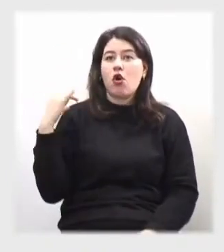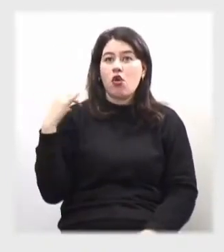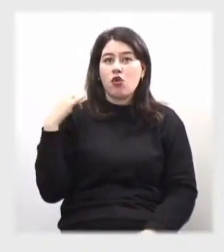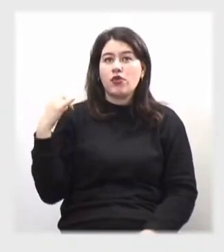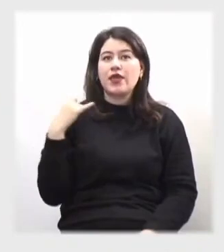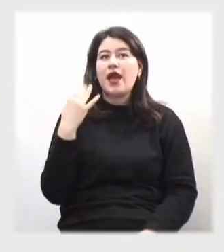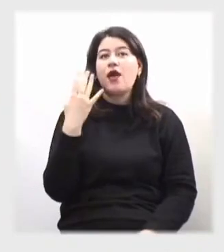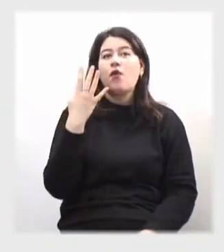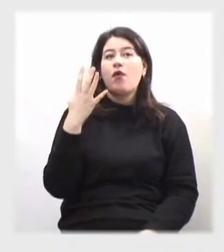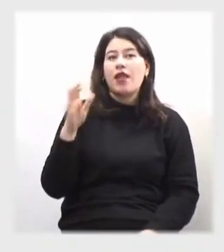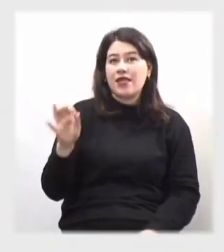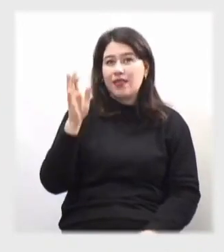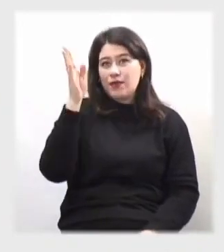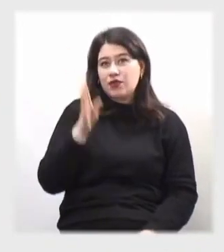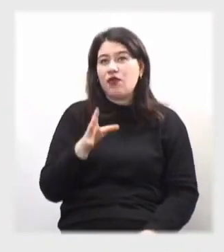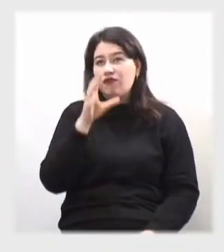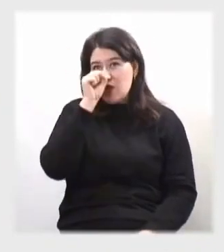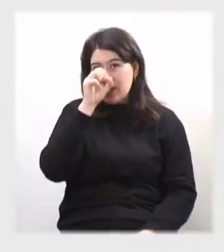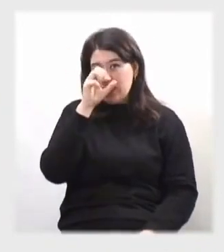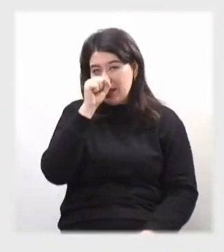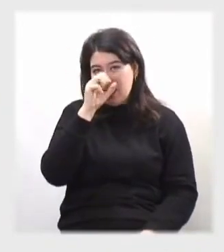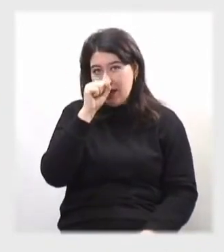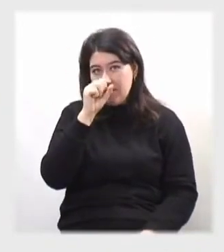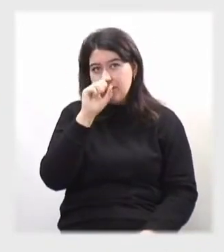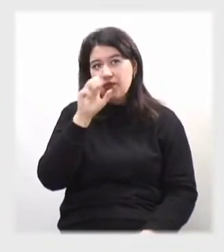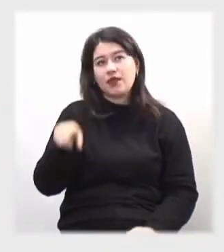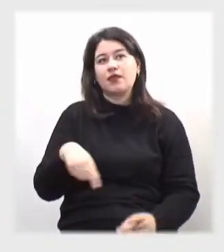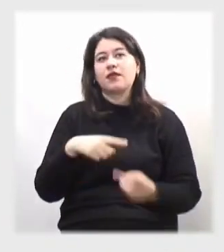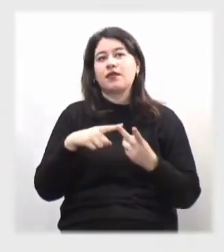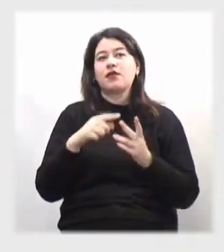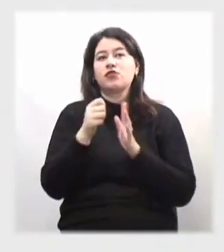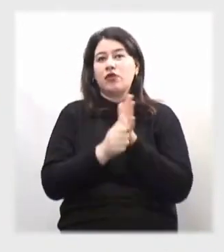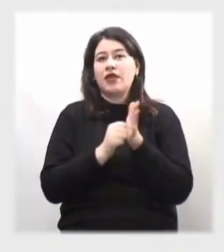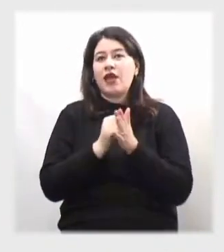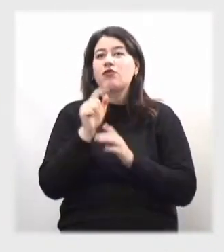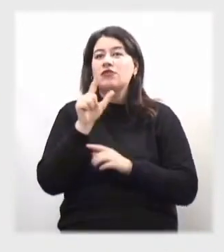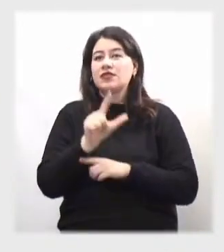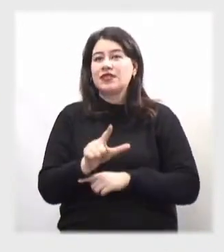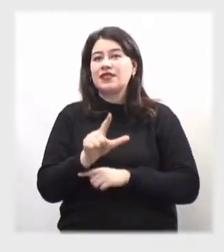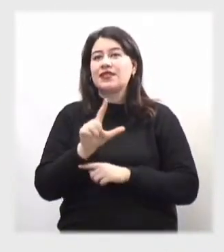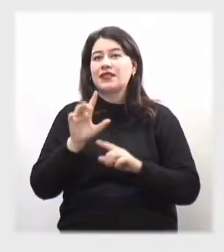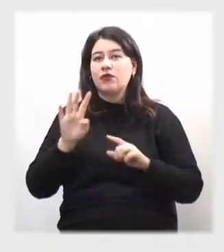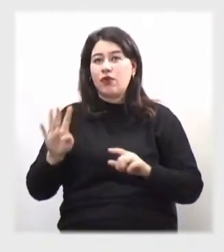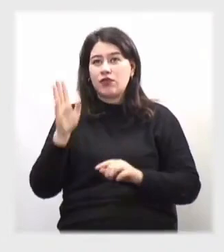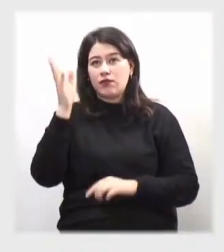en Florida un 74% de aumento a rapiñas en el departamento de Soriano